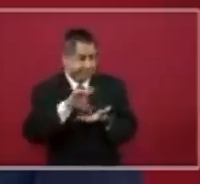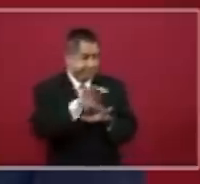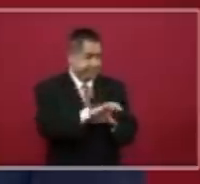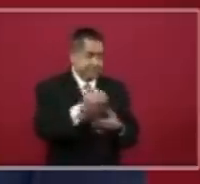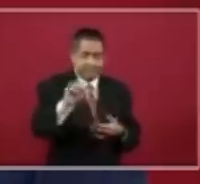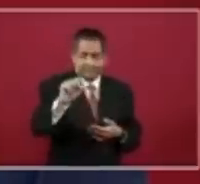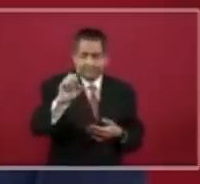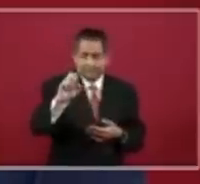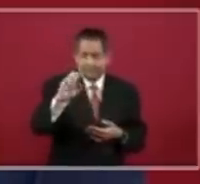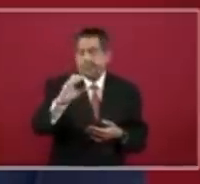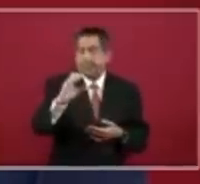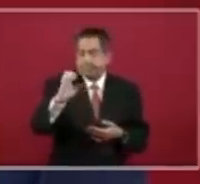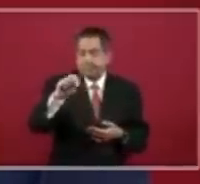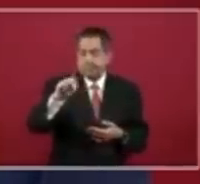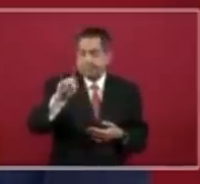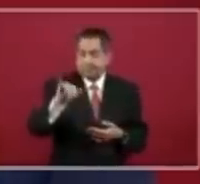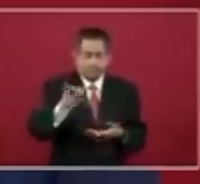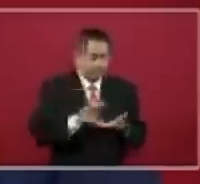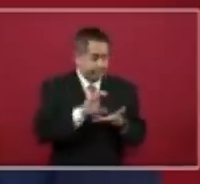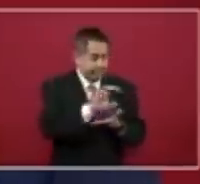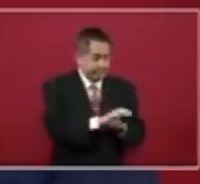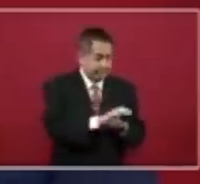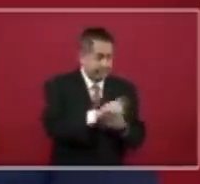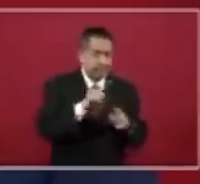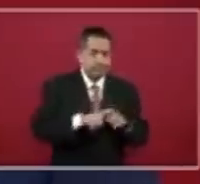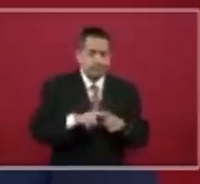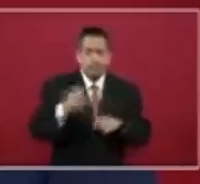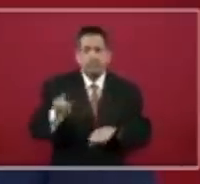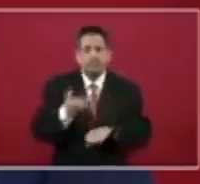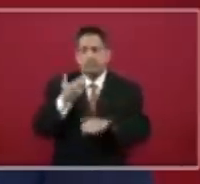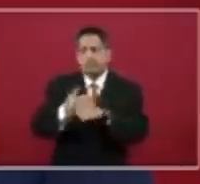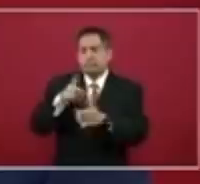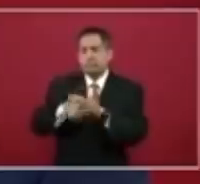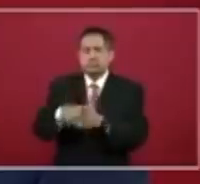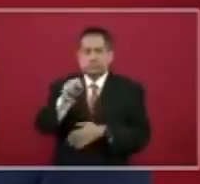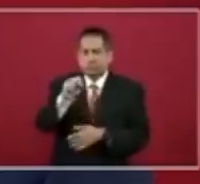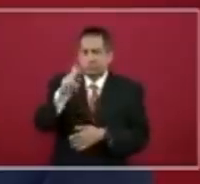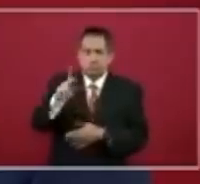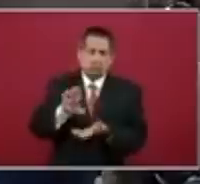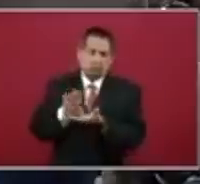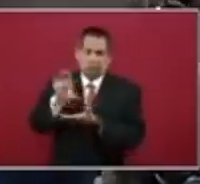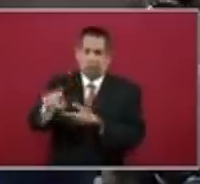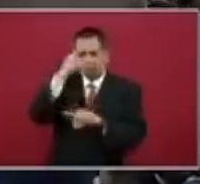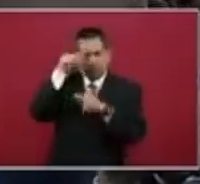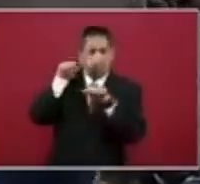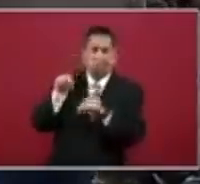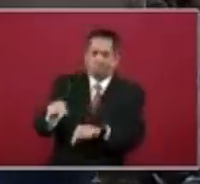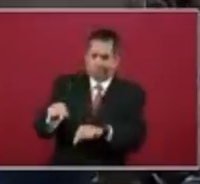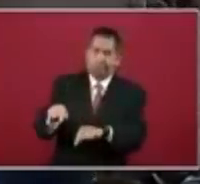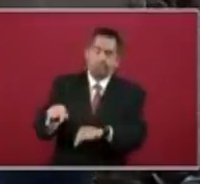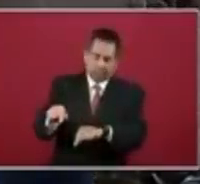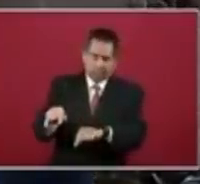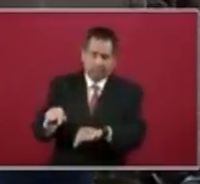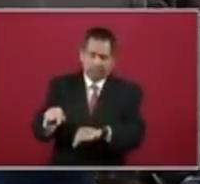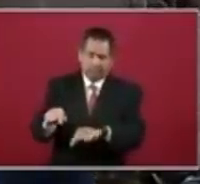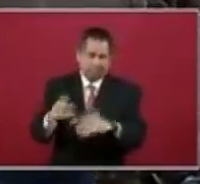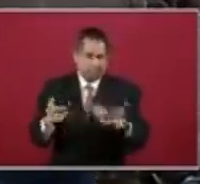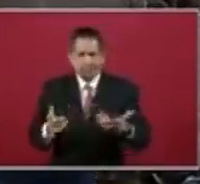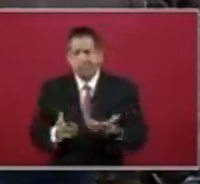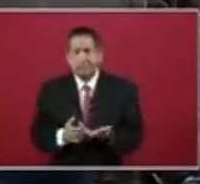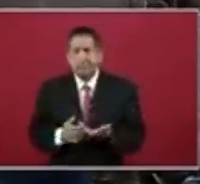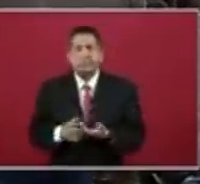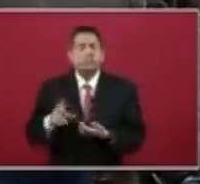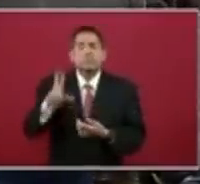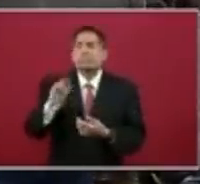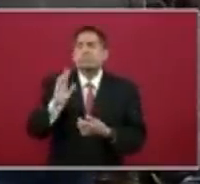ENDIs los va a manejar la Secretaría de Educación Pública. O sea, no va a